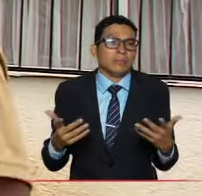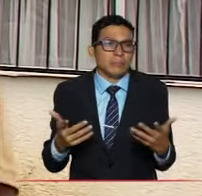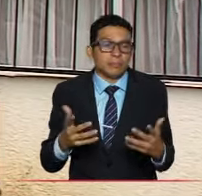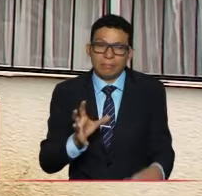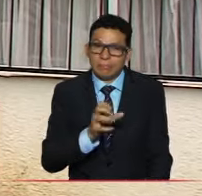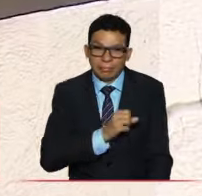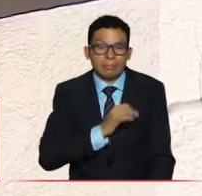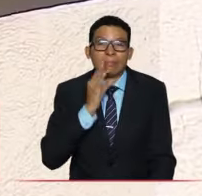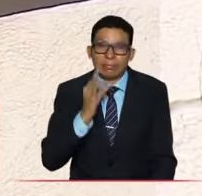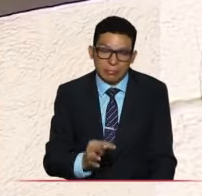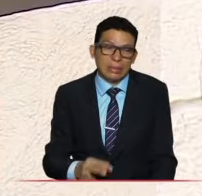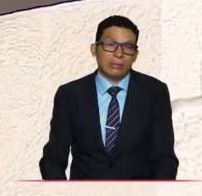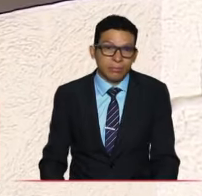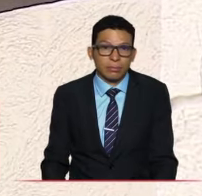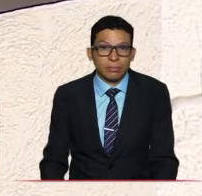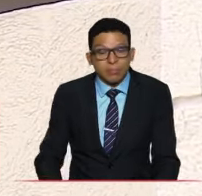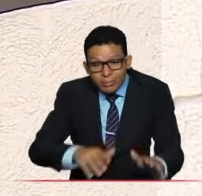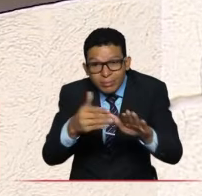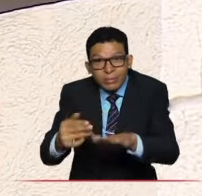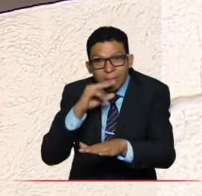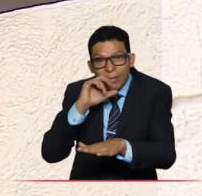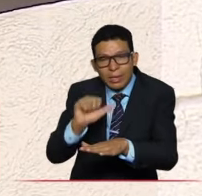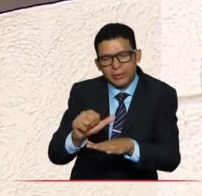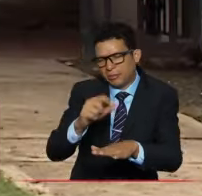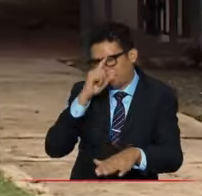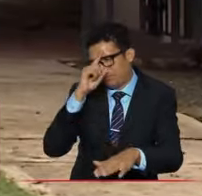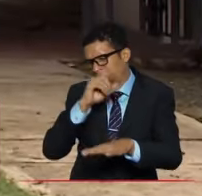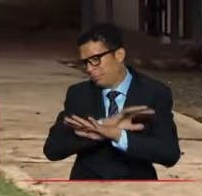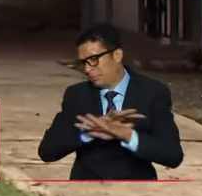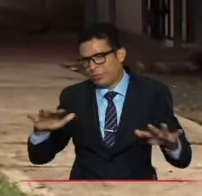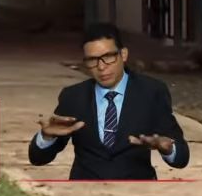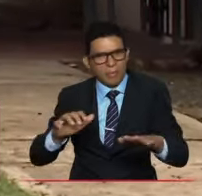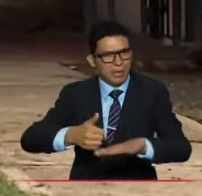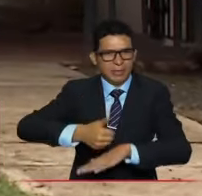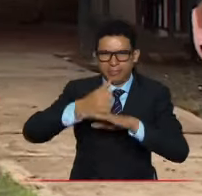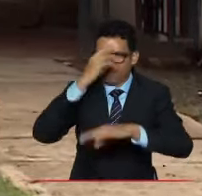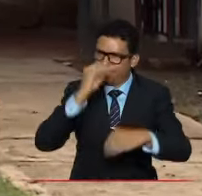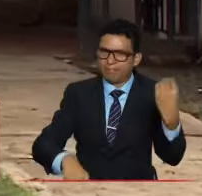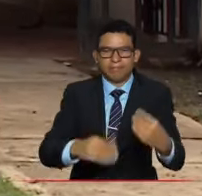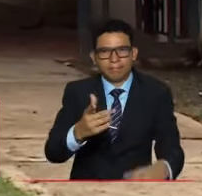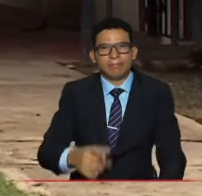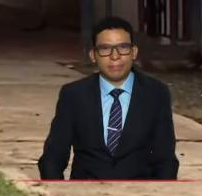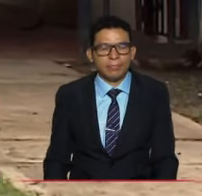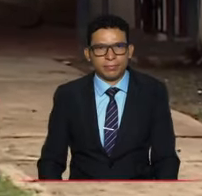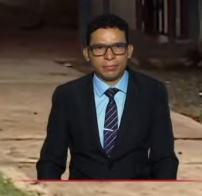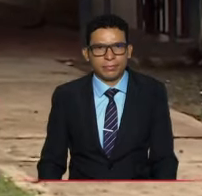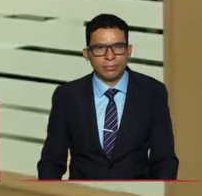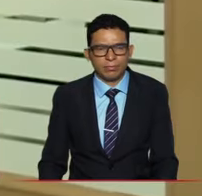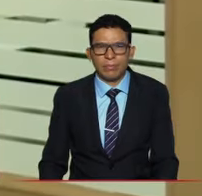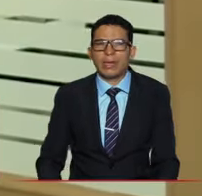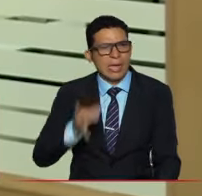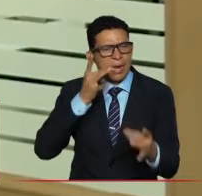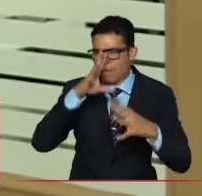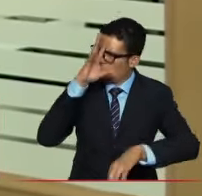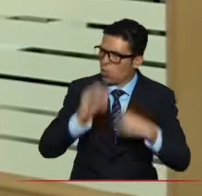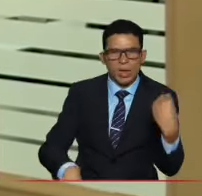triste noticia, la verdad. La trágica muerte de la niña fue rechazada por distintas autoridades en el departamento. Repudiamos los hechos